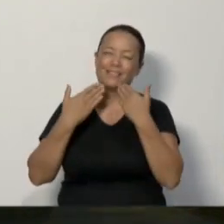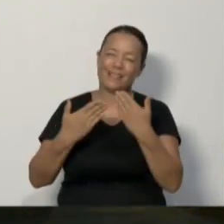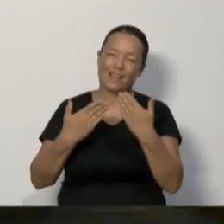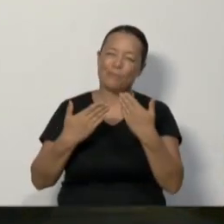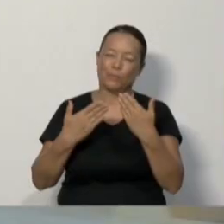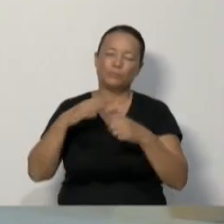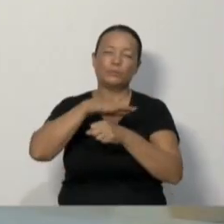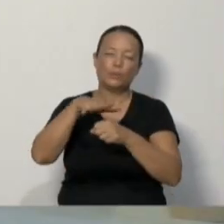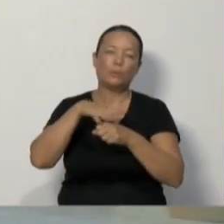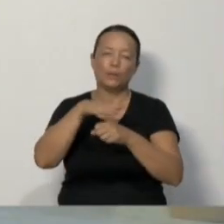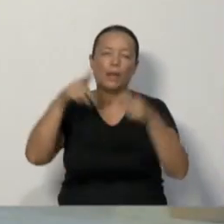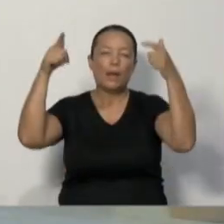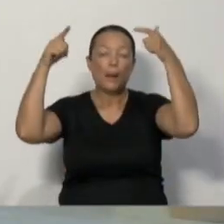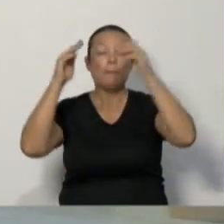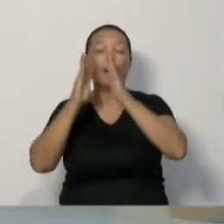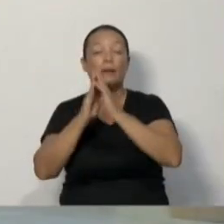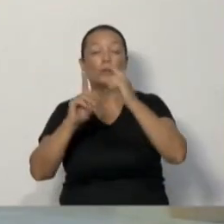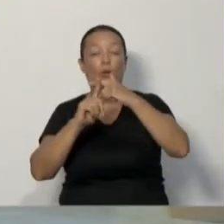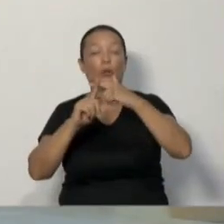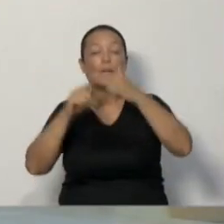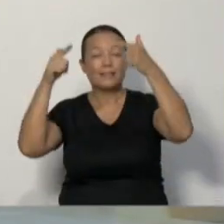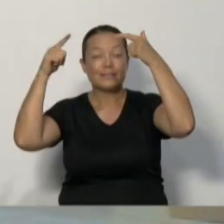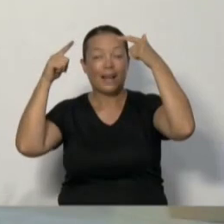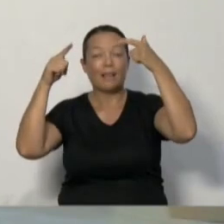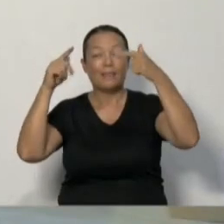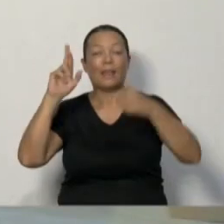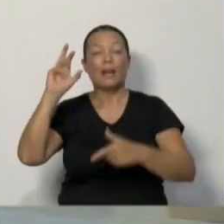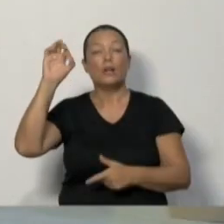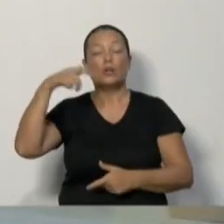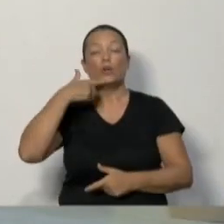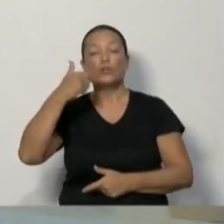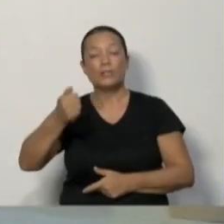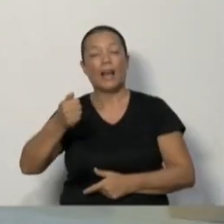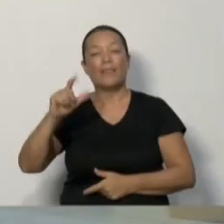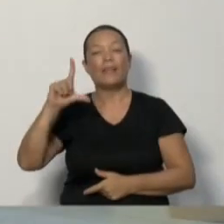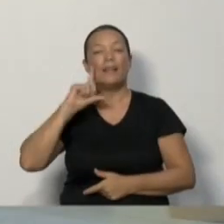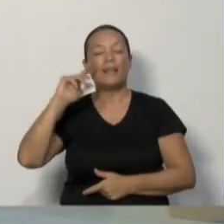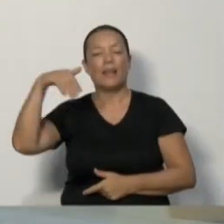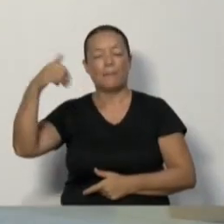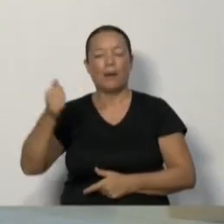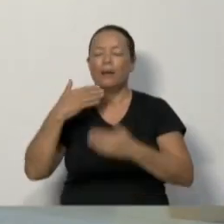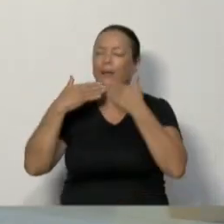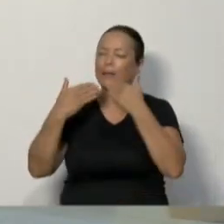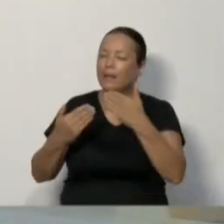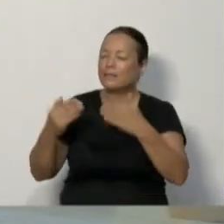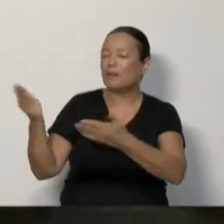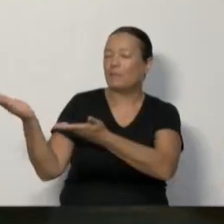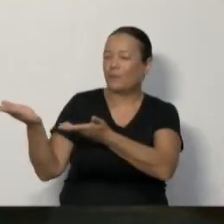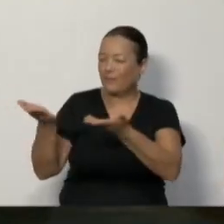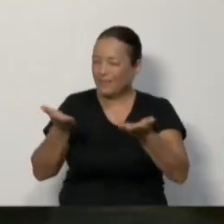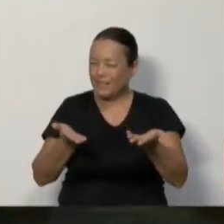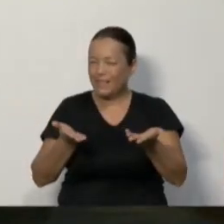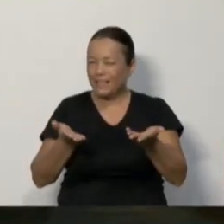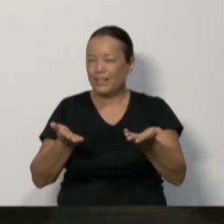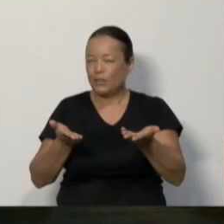Agradecemos enormemente a la comunidad de la parroquia Santa Rosa de Lima, donde Monseñor Saspe fue sacerdote, así que gracias por haber venido, que